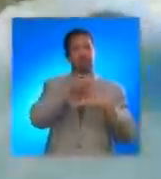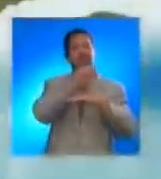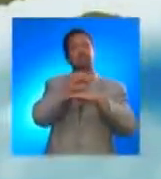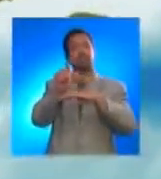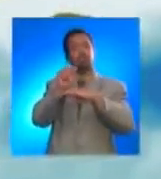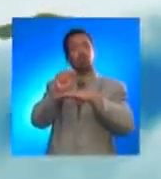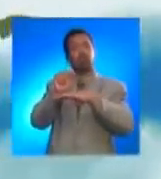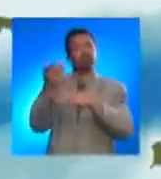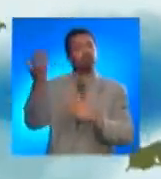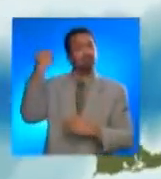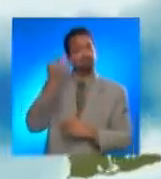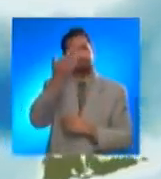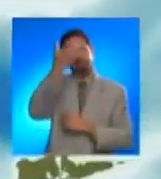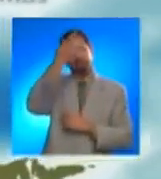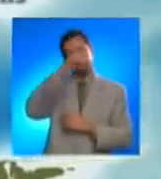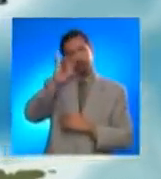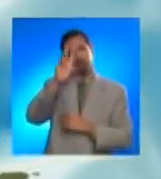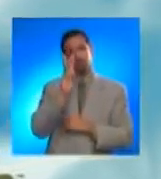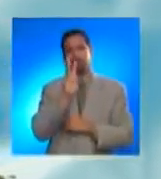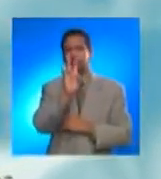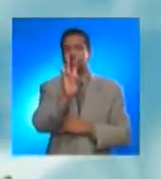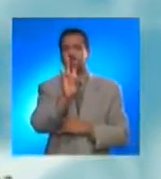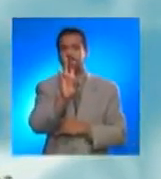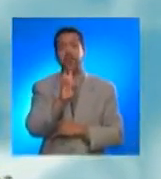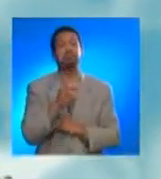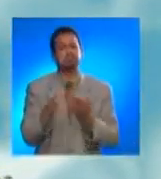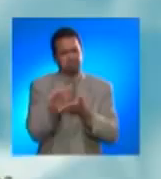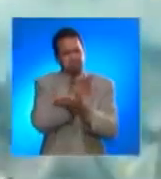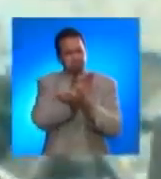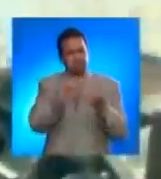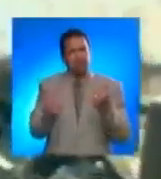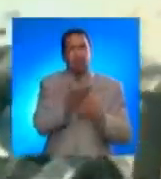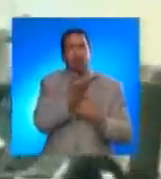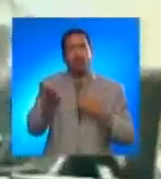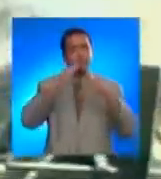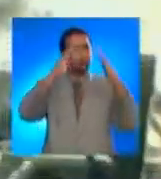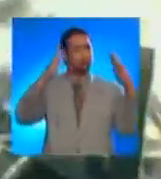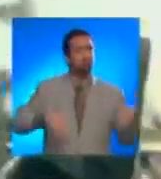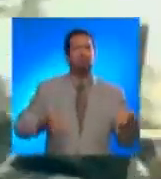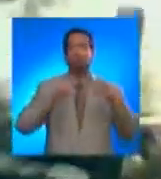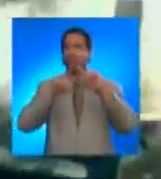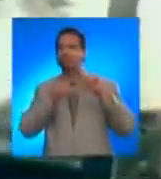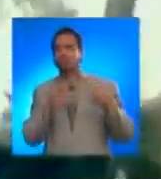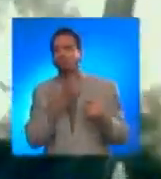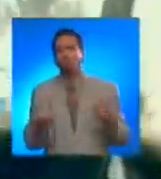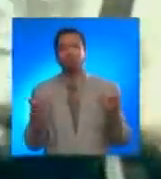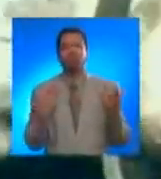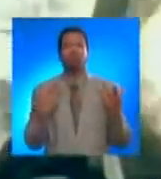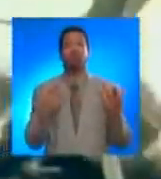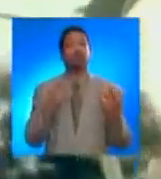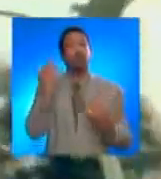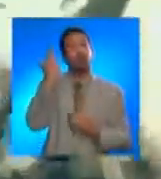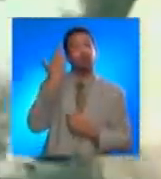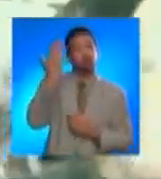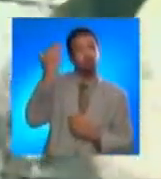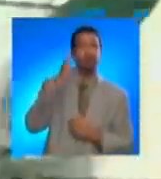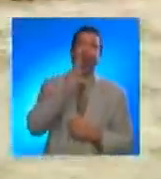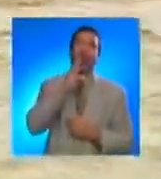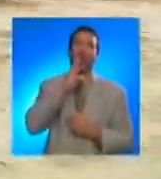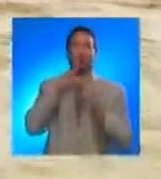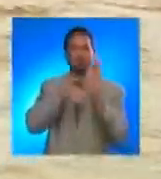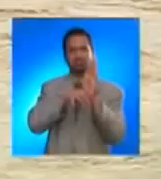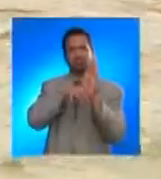Mayagüez. Mientras, existe otro tipo de tsunami cuyas olas rompen cerca de la línea costera y que se propagan hacia la costa como una